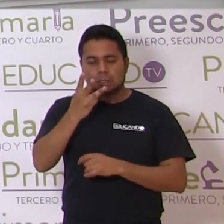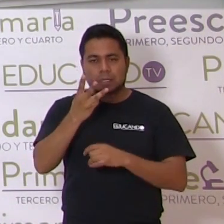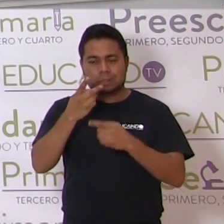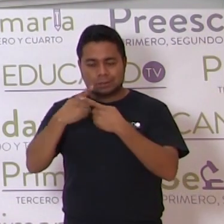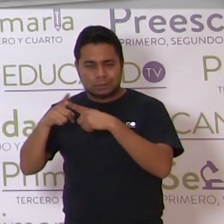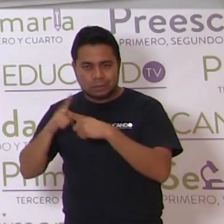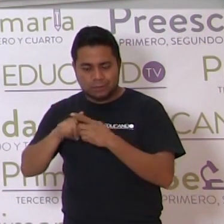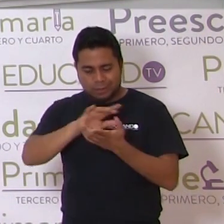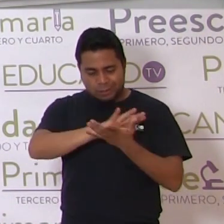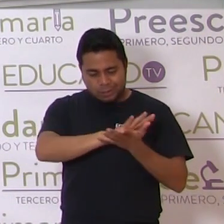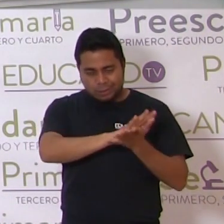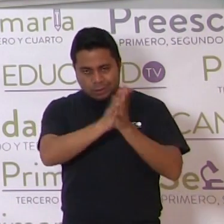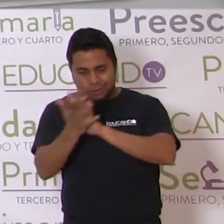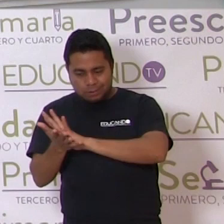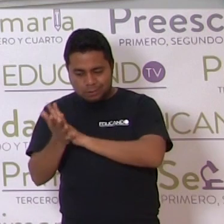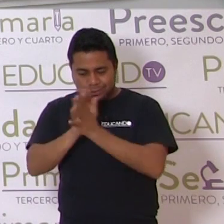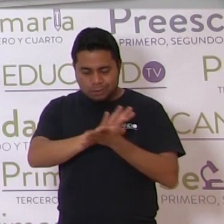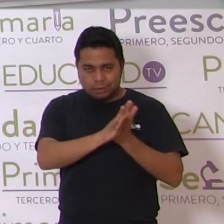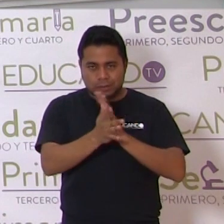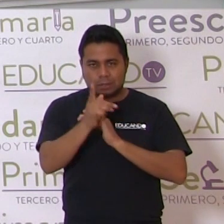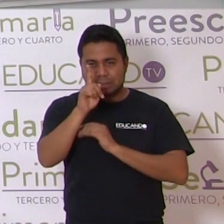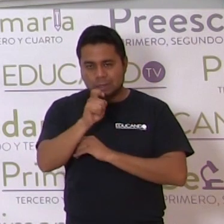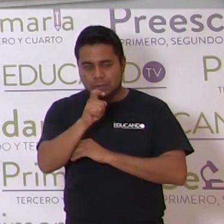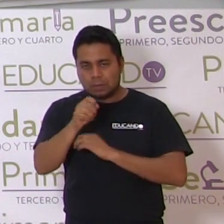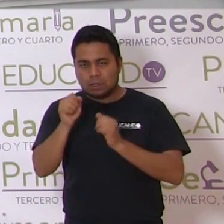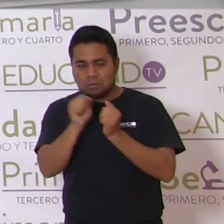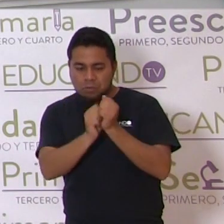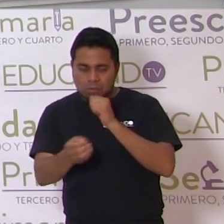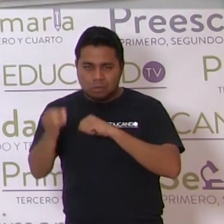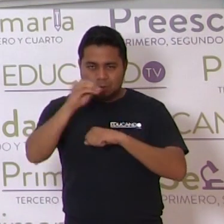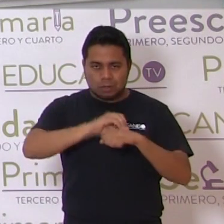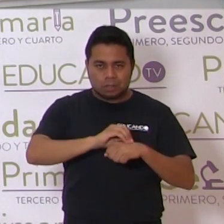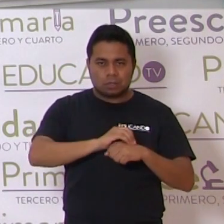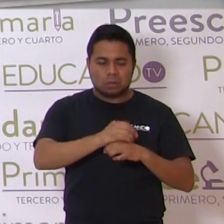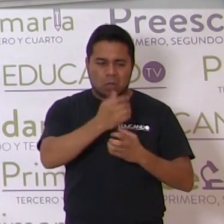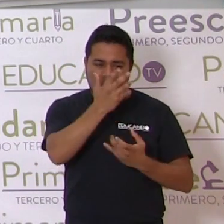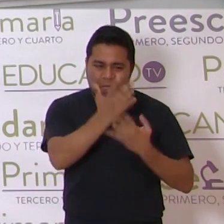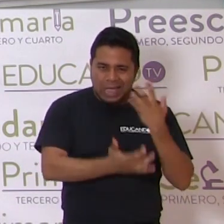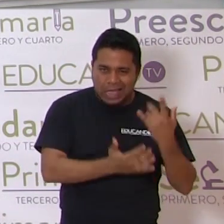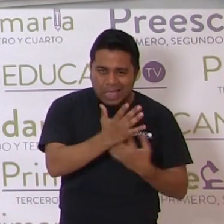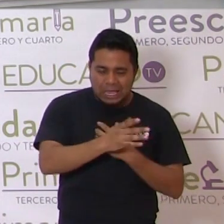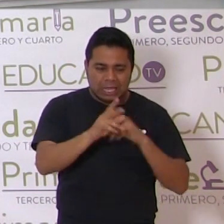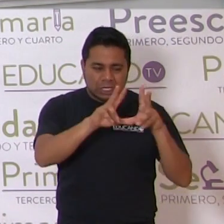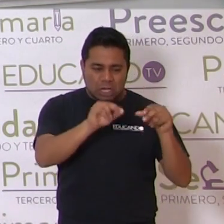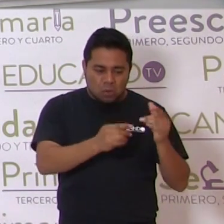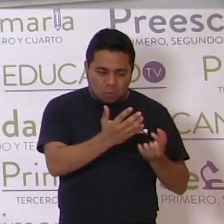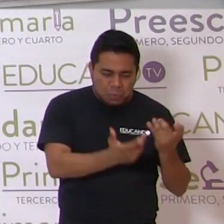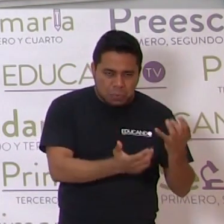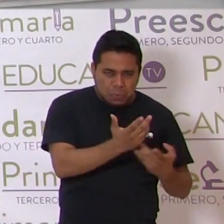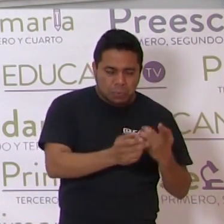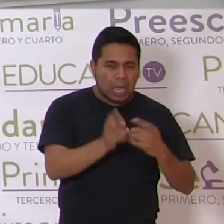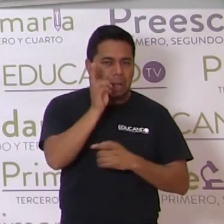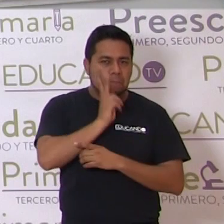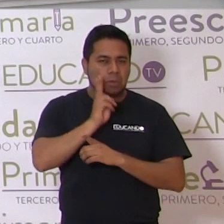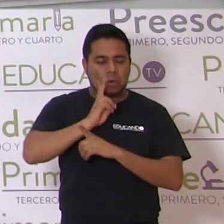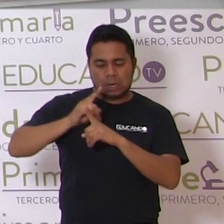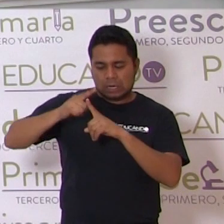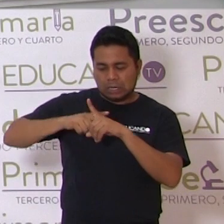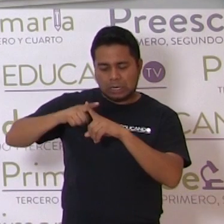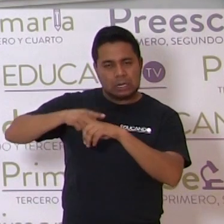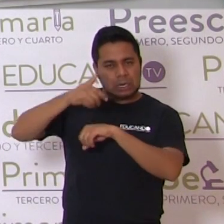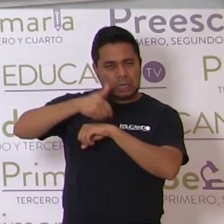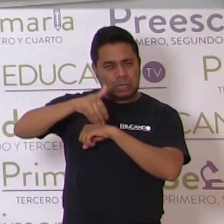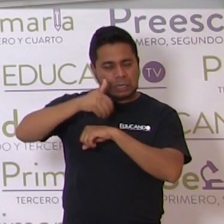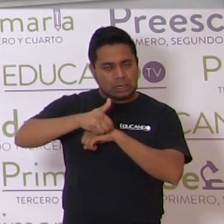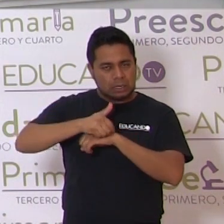del agua mediante la aplicación de calor a un trozo de hielo y comprobar la temperatura a la